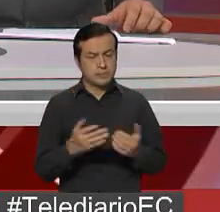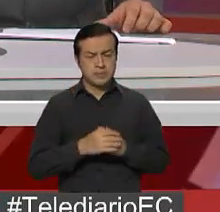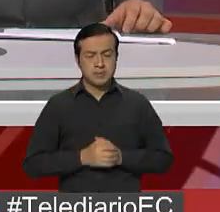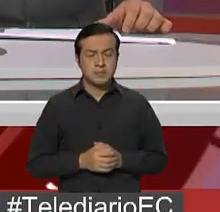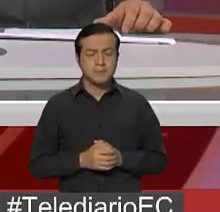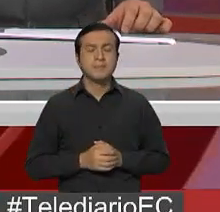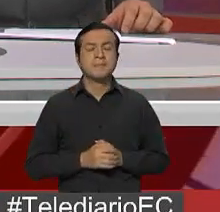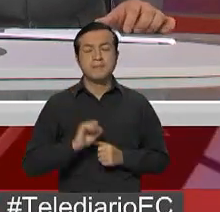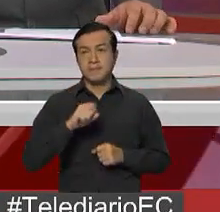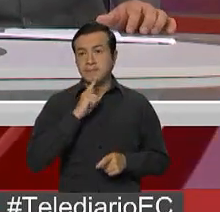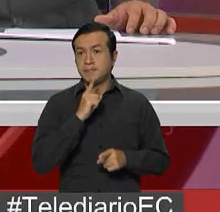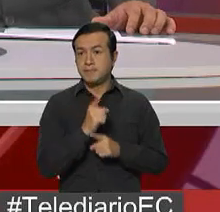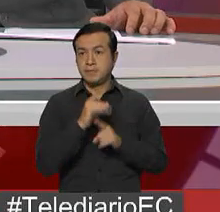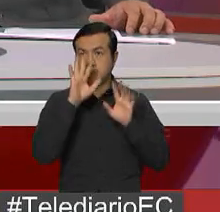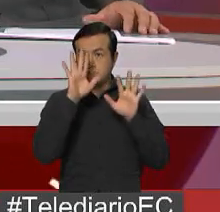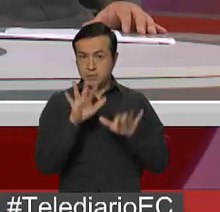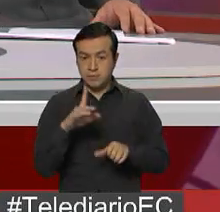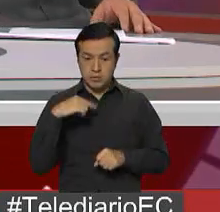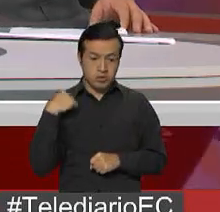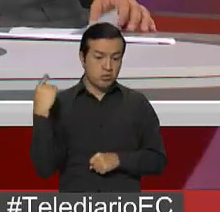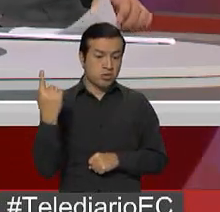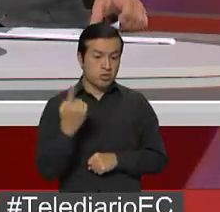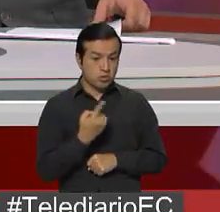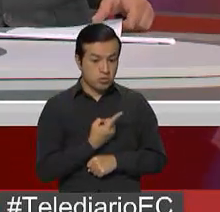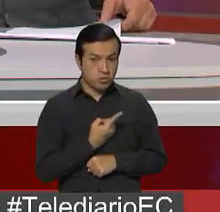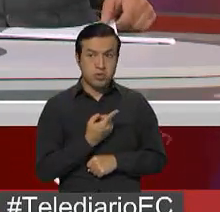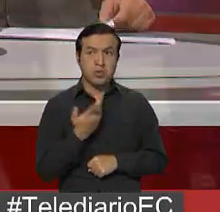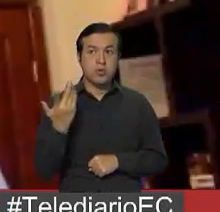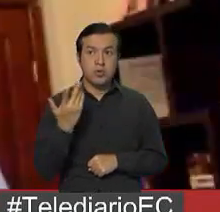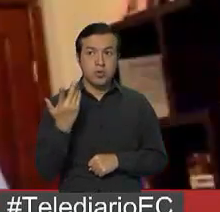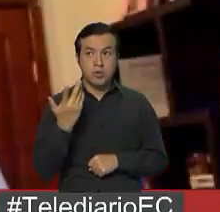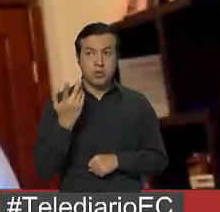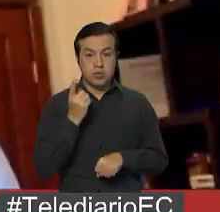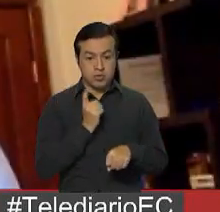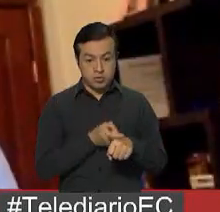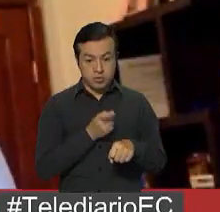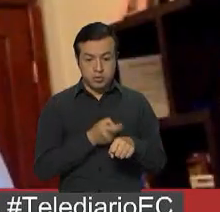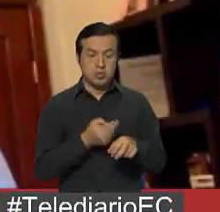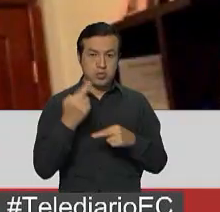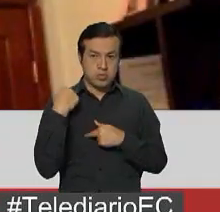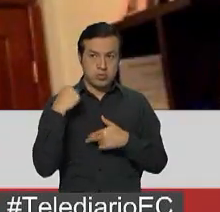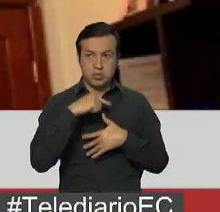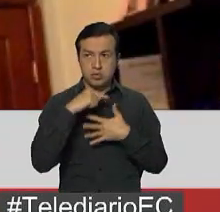bueno si como secreta de día funciones específicas